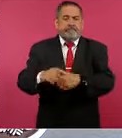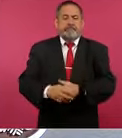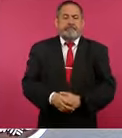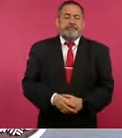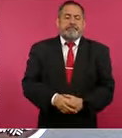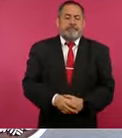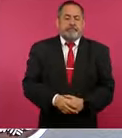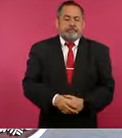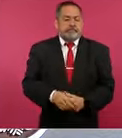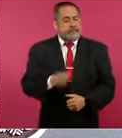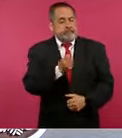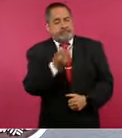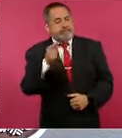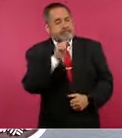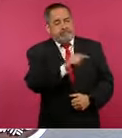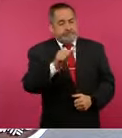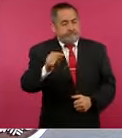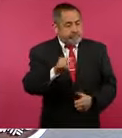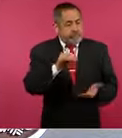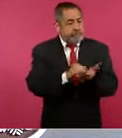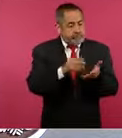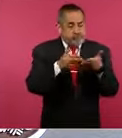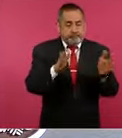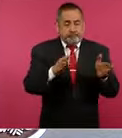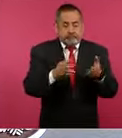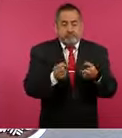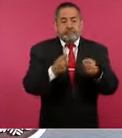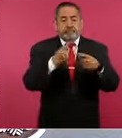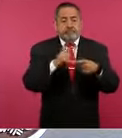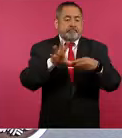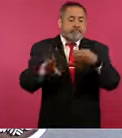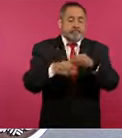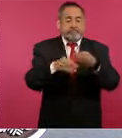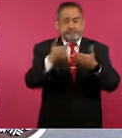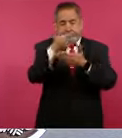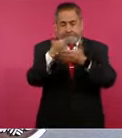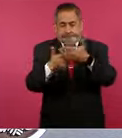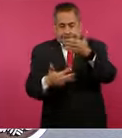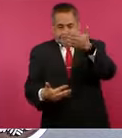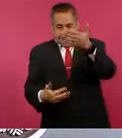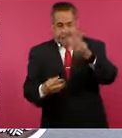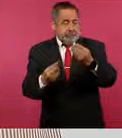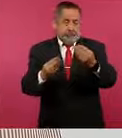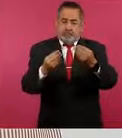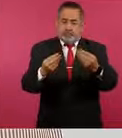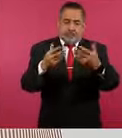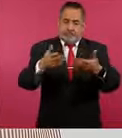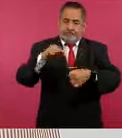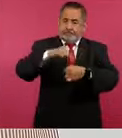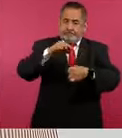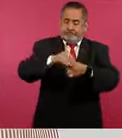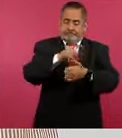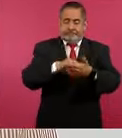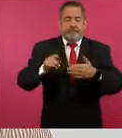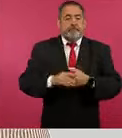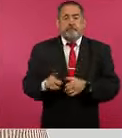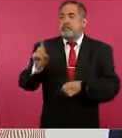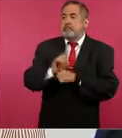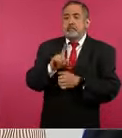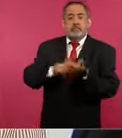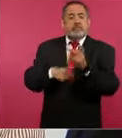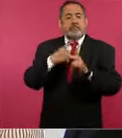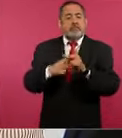en algunos procesos que aún están abiertos. Decirles que el actual proceso electoral que inició el